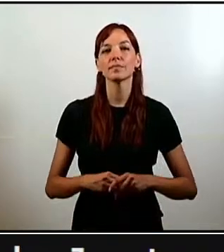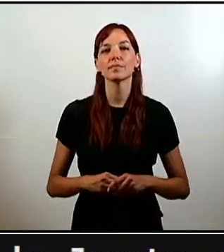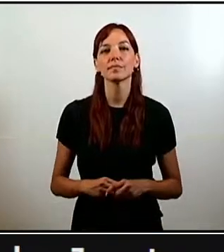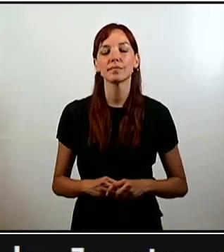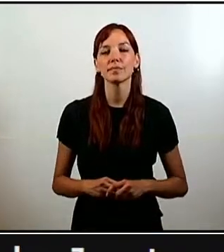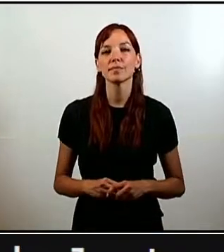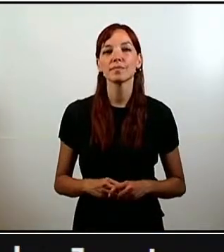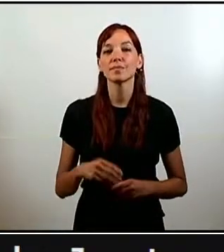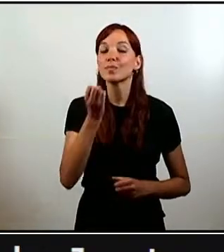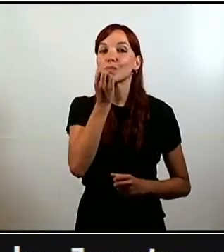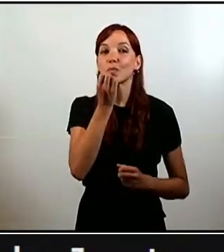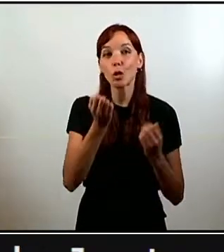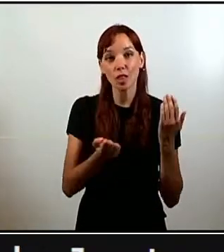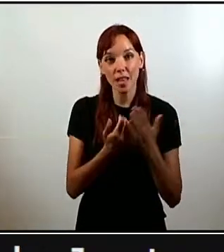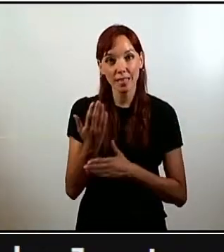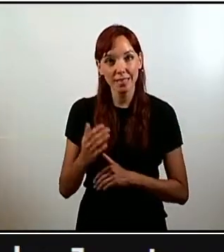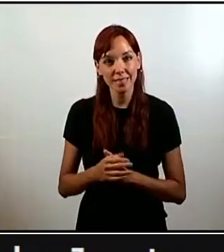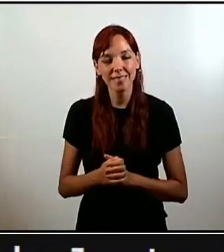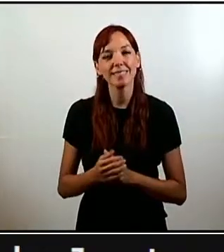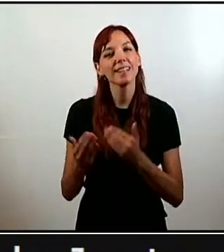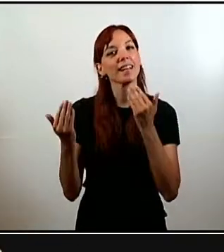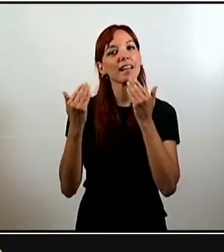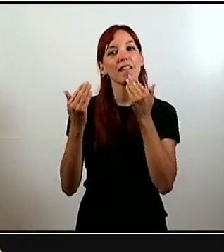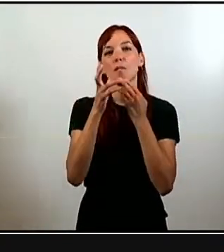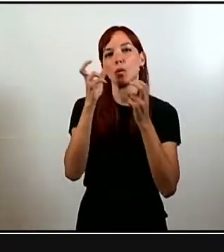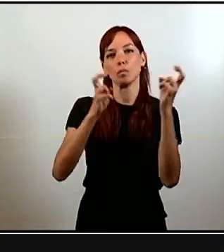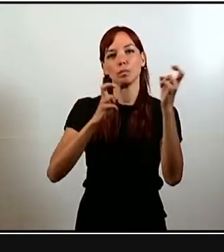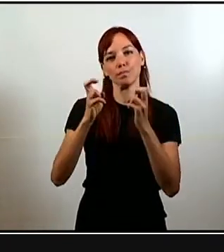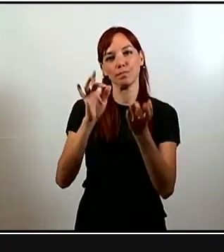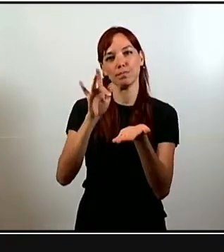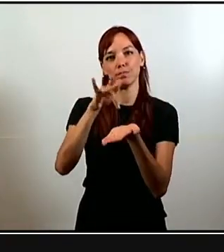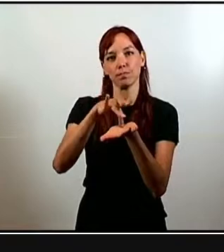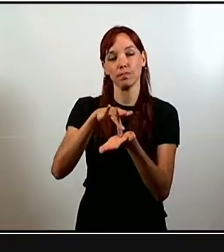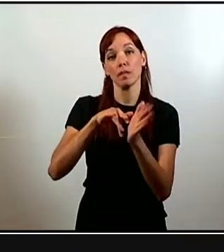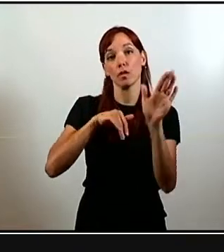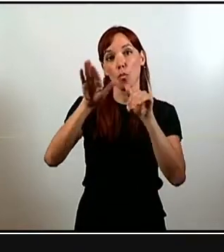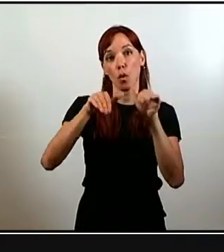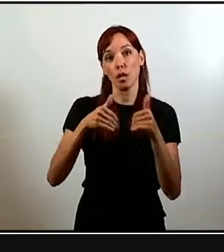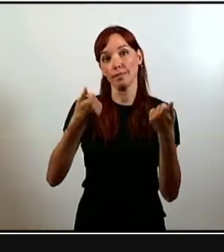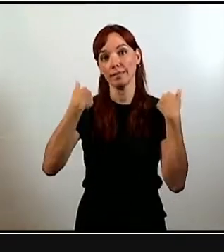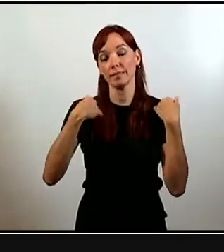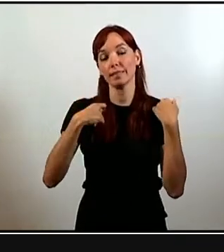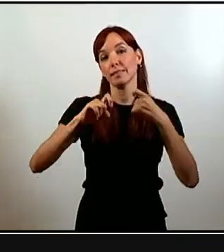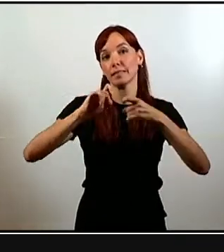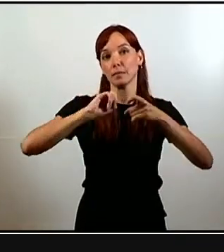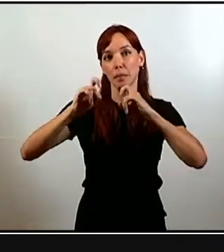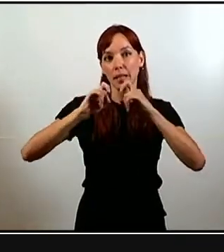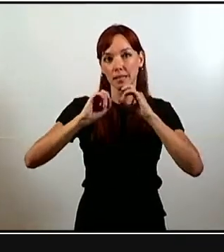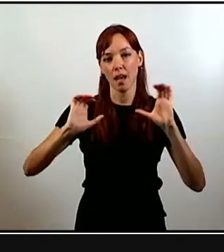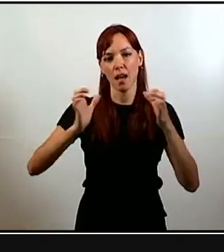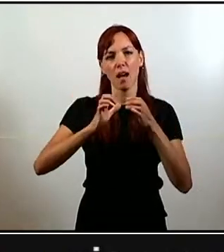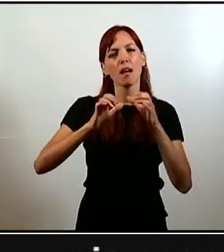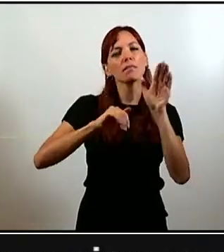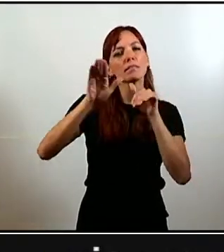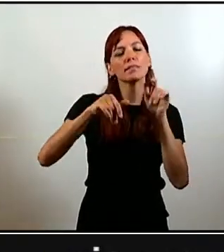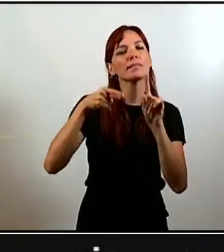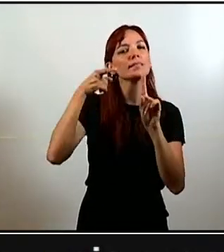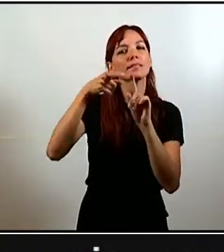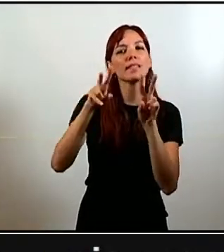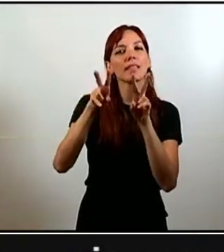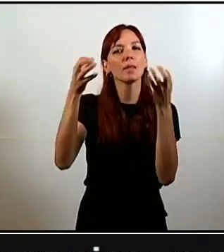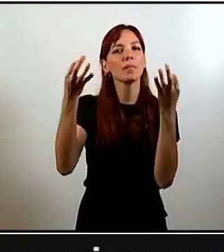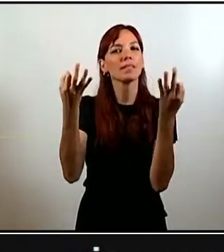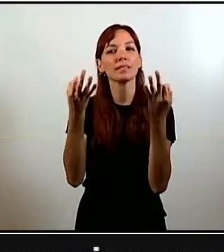Bueno, pues muy buenos días y muchas gracias por acudir a esta convocatoria de prensa, a esta rueda en la que os hemos convocado para informaros de